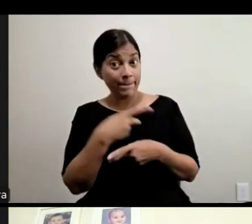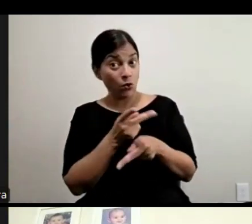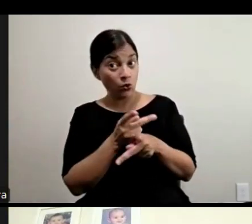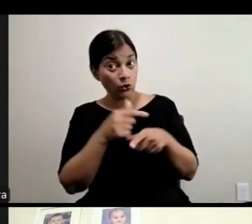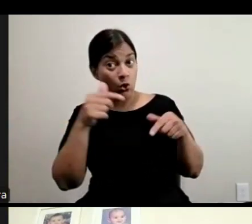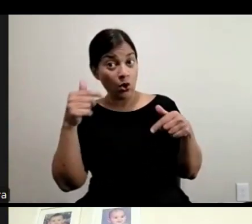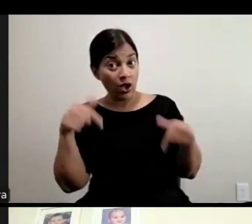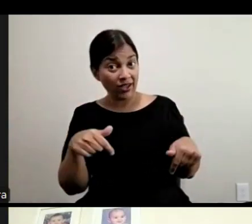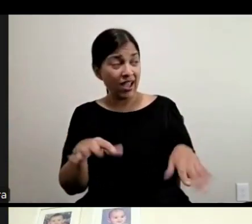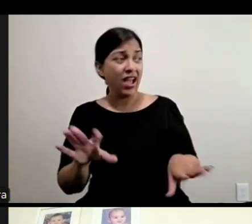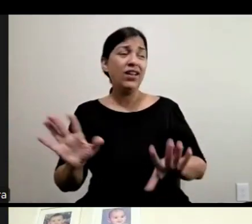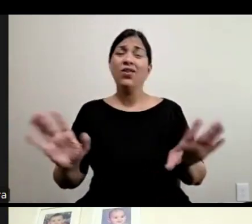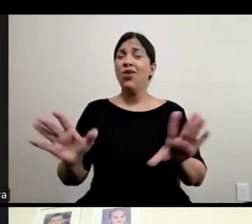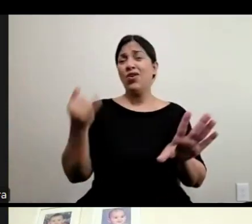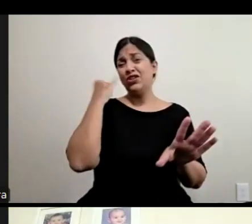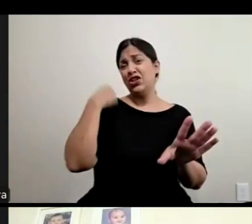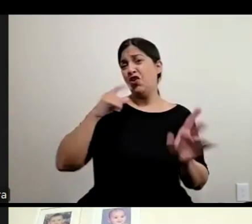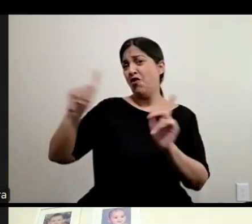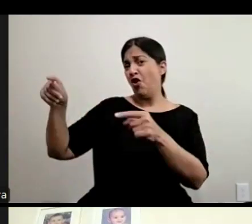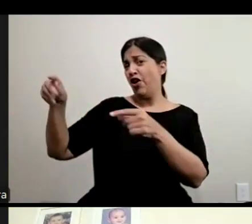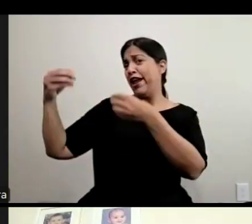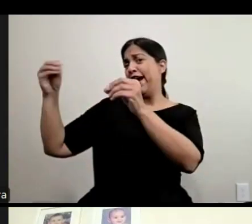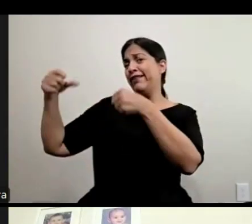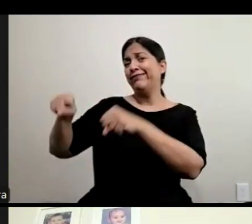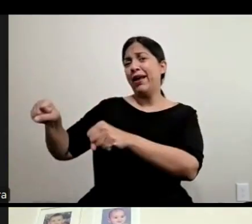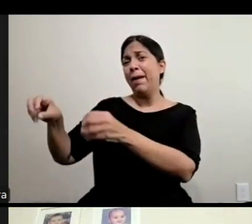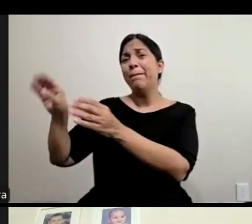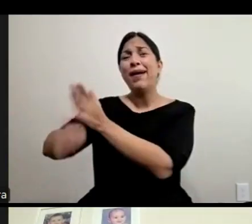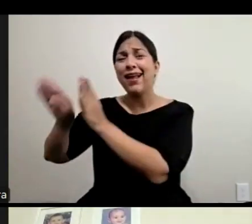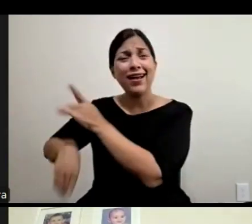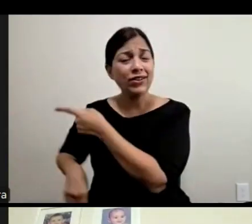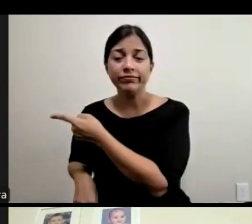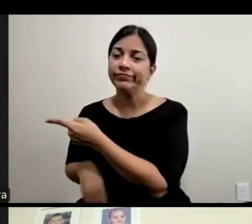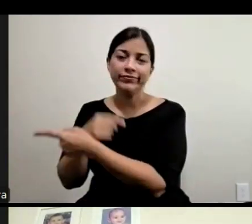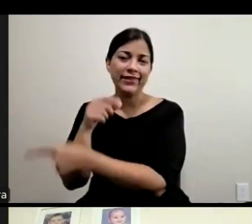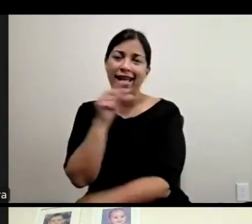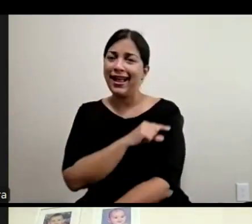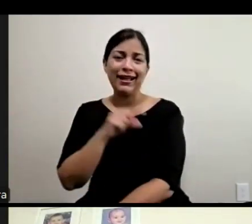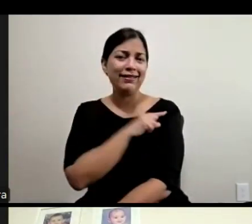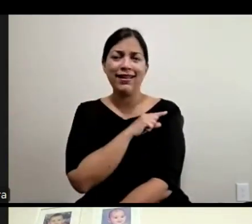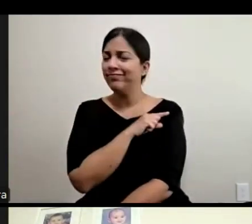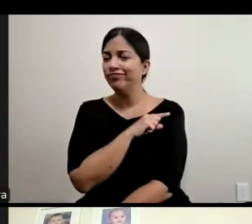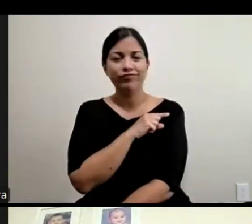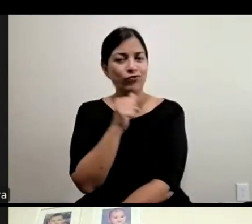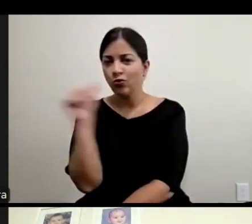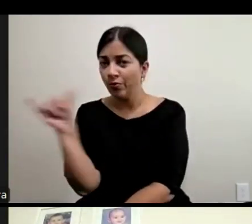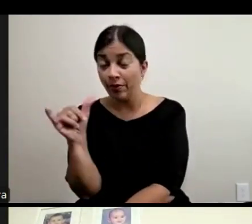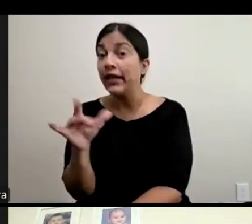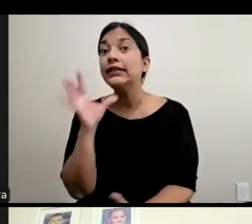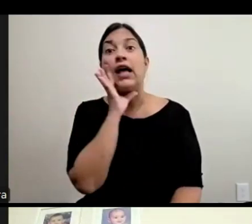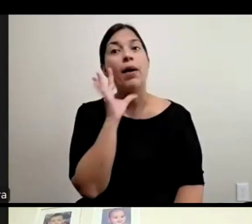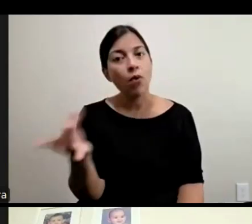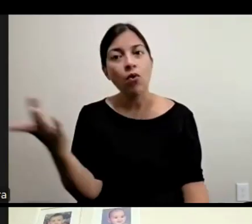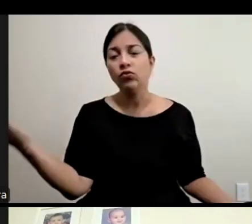es que si yo me voy a tal tienda lo consigo más barato, no es la misma calidad. No es la misma calidad, no tiene el sabor. El sabor. No tiene los